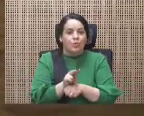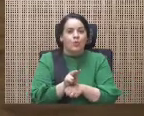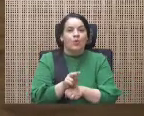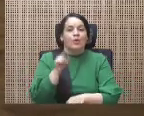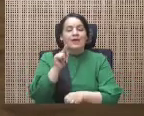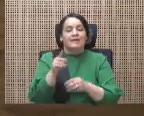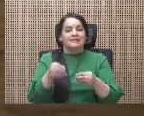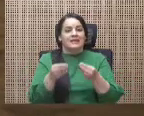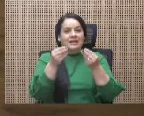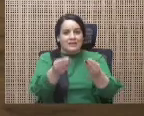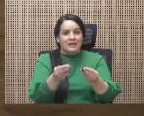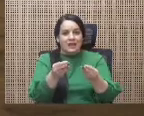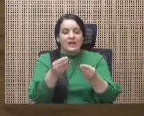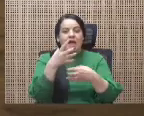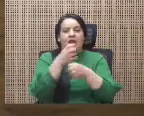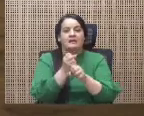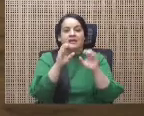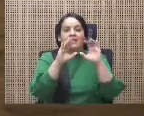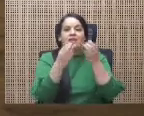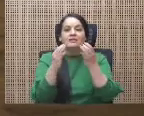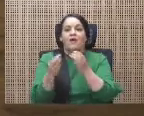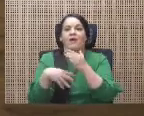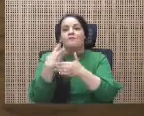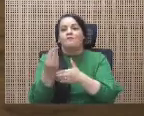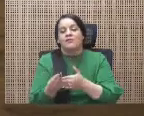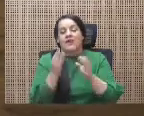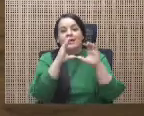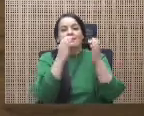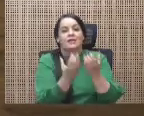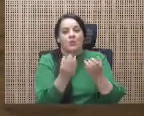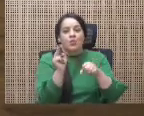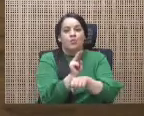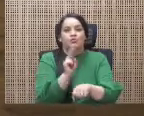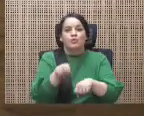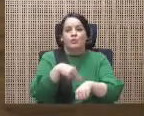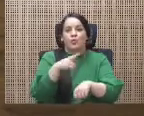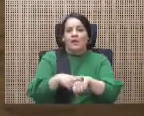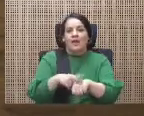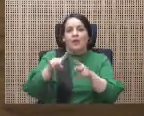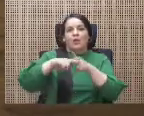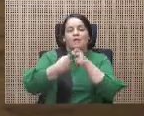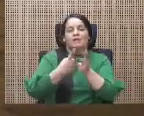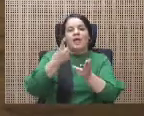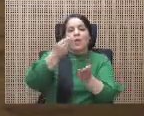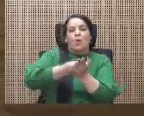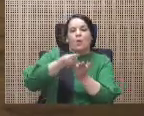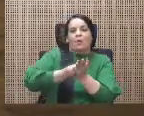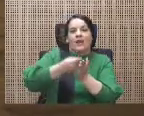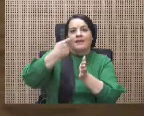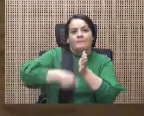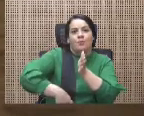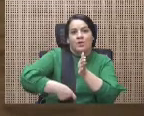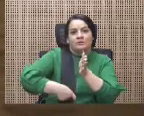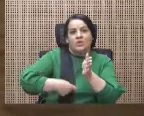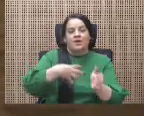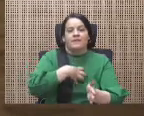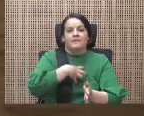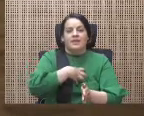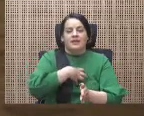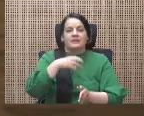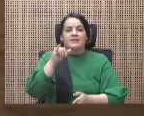ese uso que se da les hace clasificar fuera de la categoría de uso común, les comienzan a cobrar el impuesto sobre bienes inmuebles. Vean la